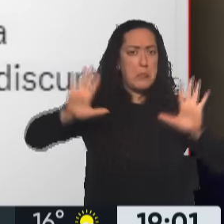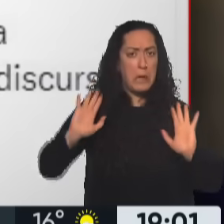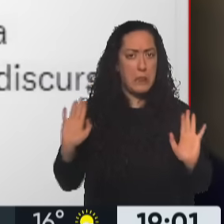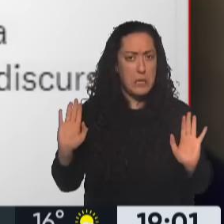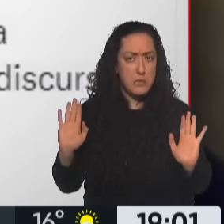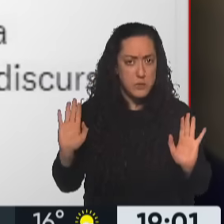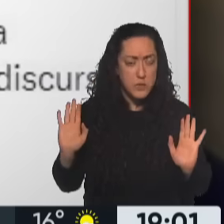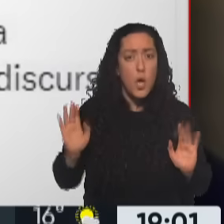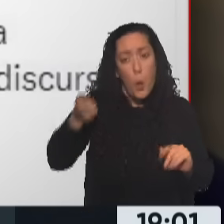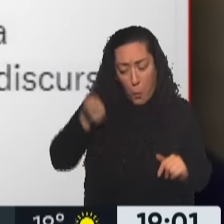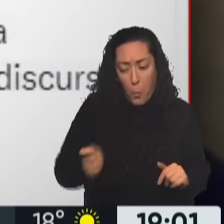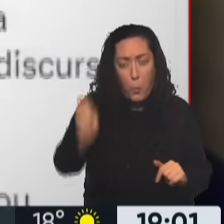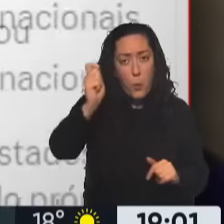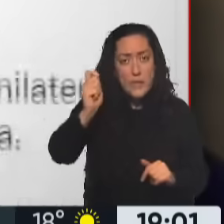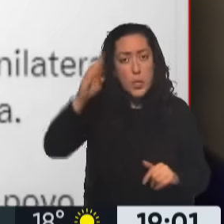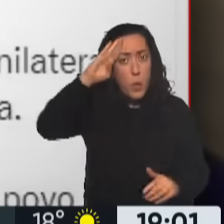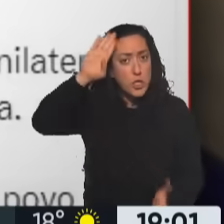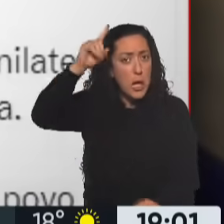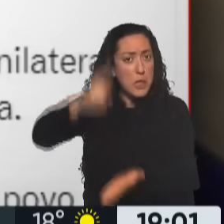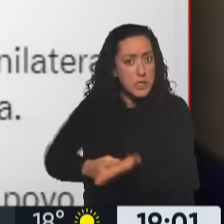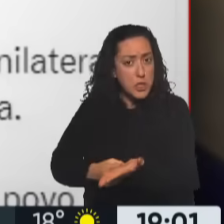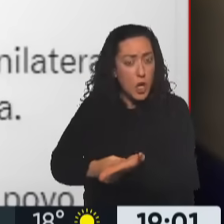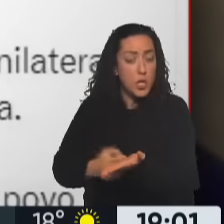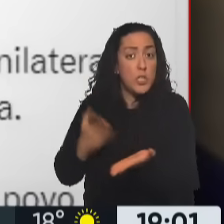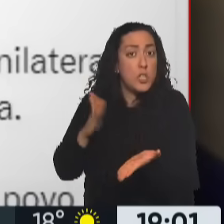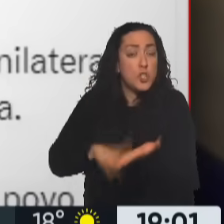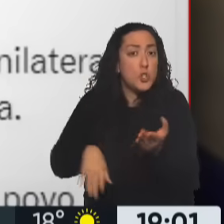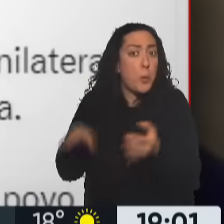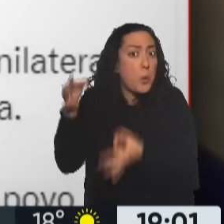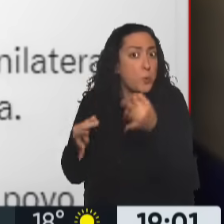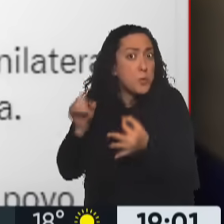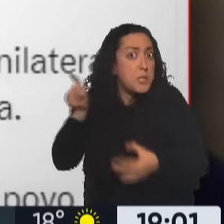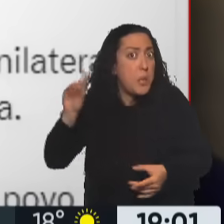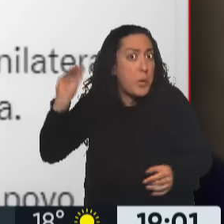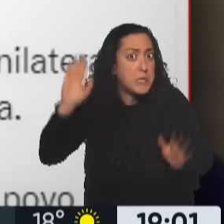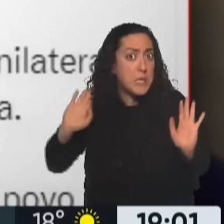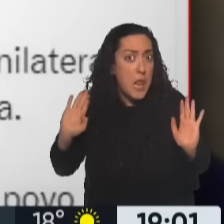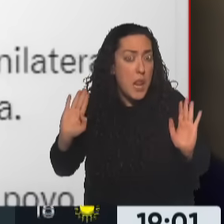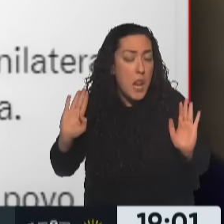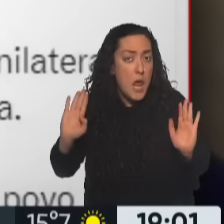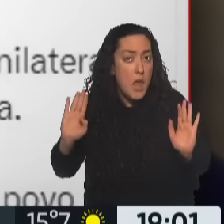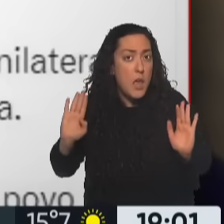la decisión del juicio contra Bolsonaro tiene que ver con una cuestión de la justicia brasileña, que no es una